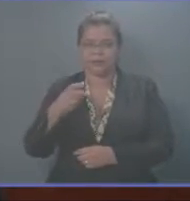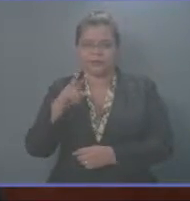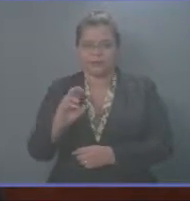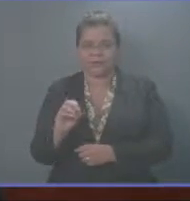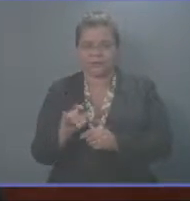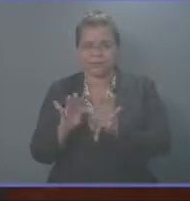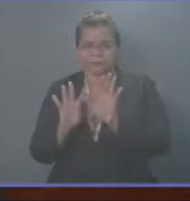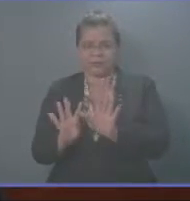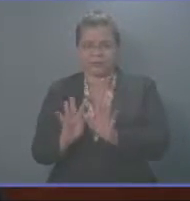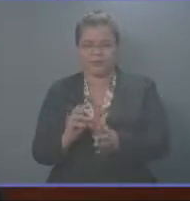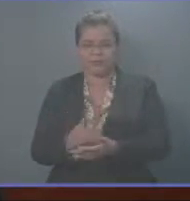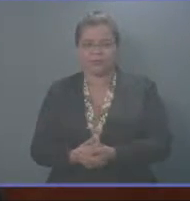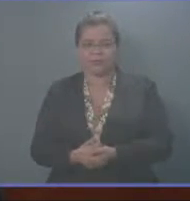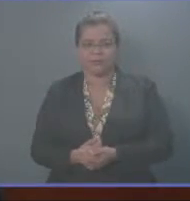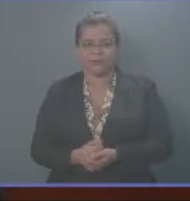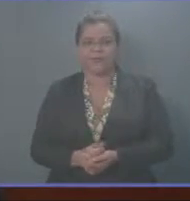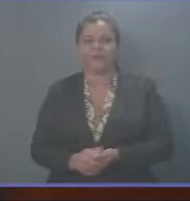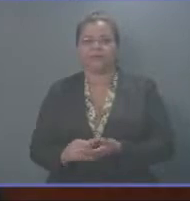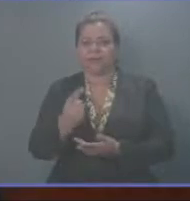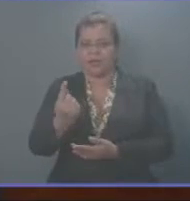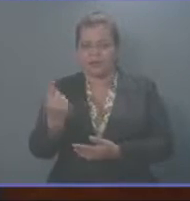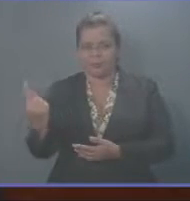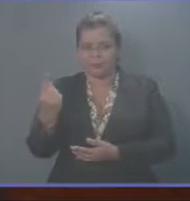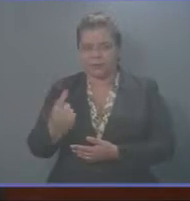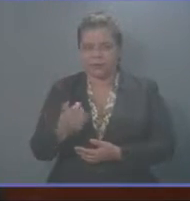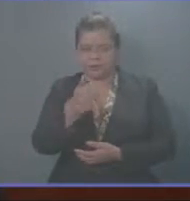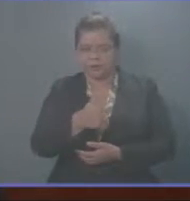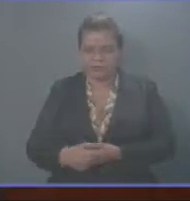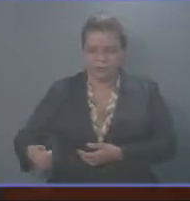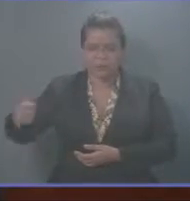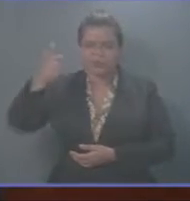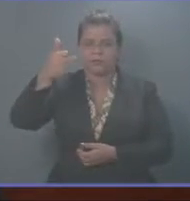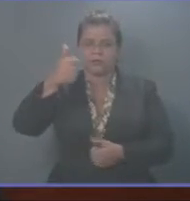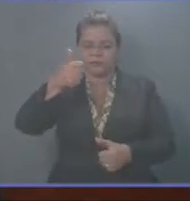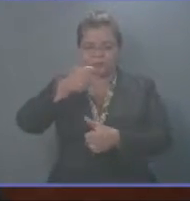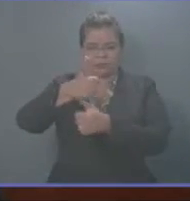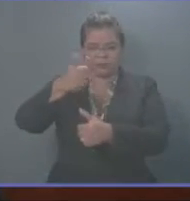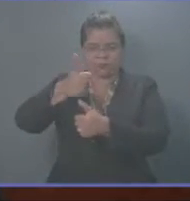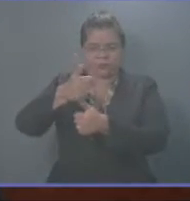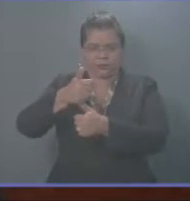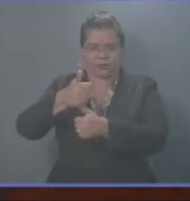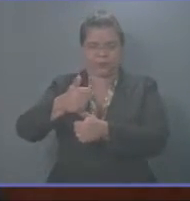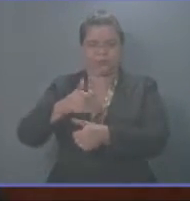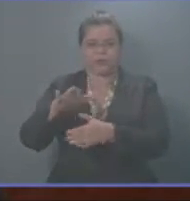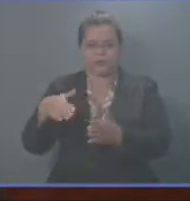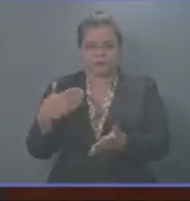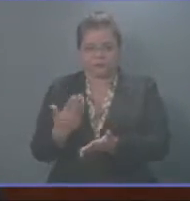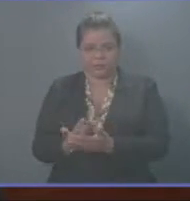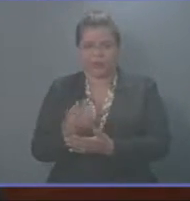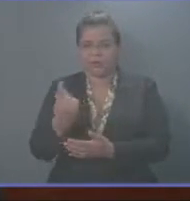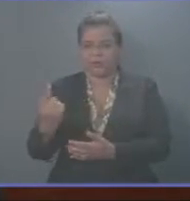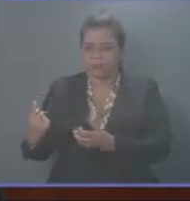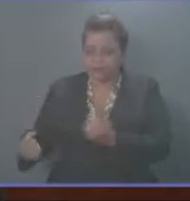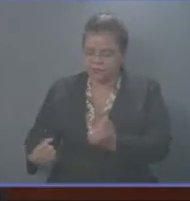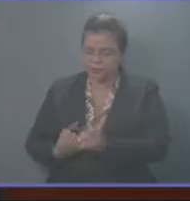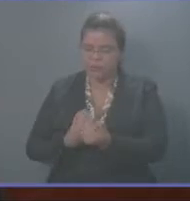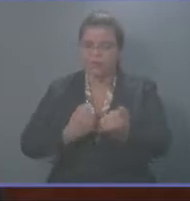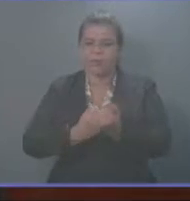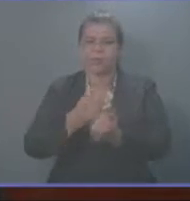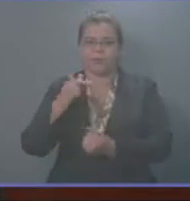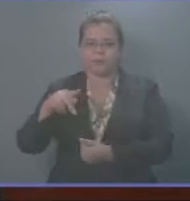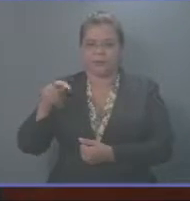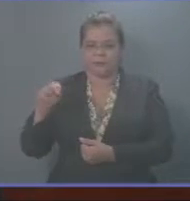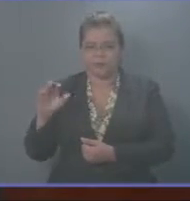2019 a oficiales, suboficiales y elementos de tropa que están apoyando a la Policía